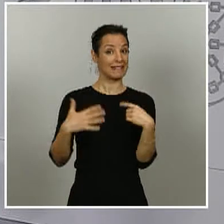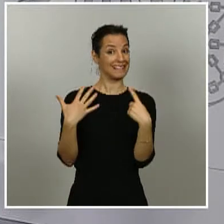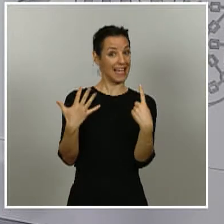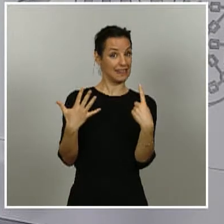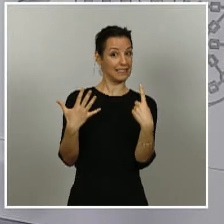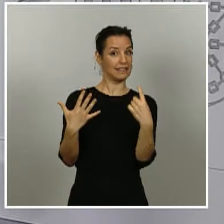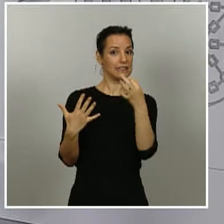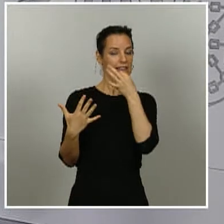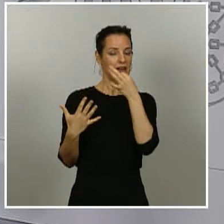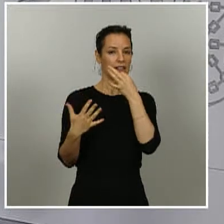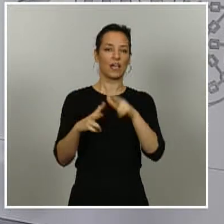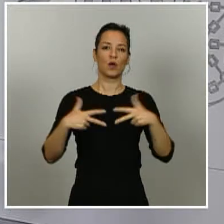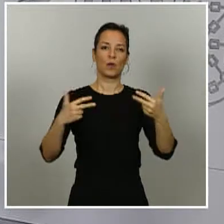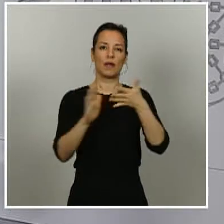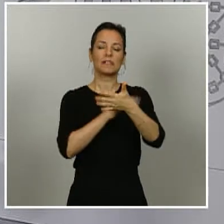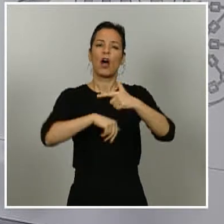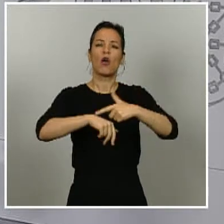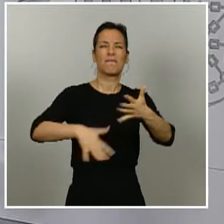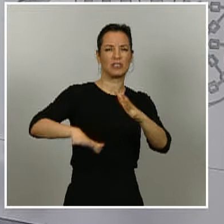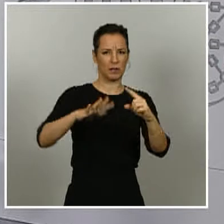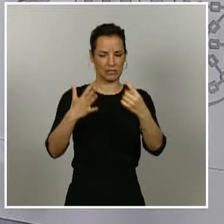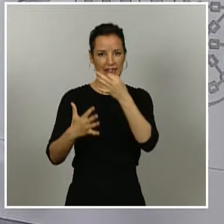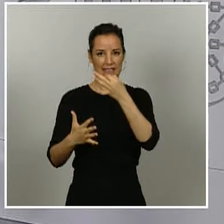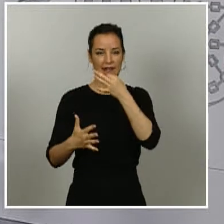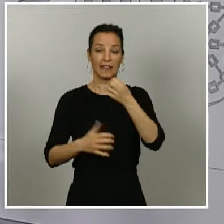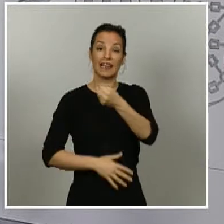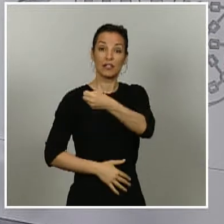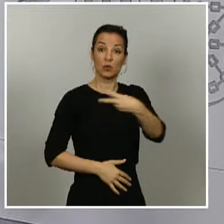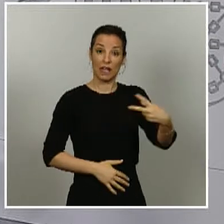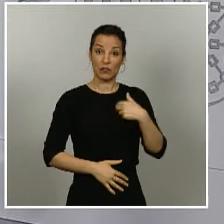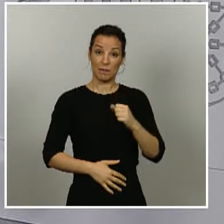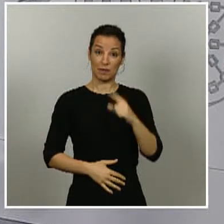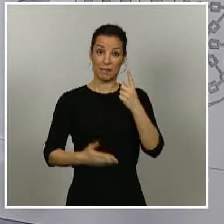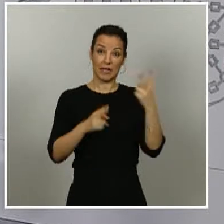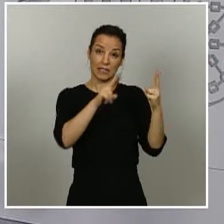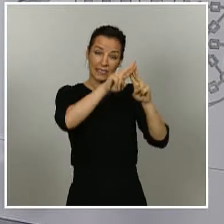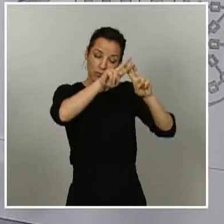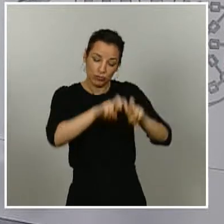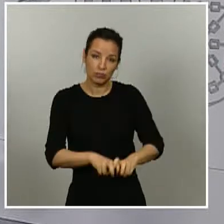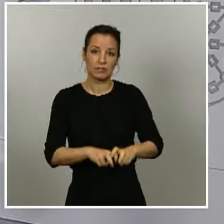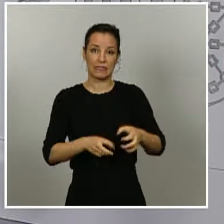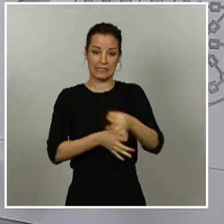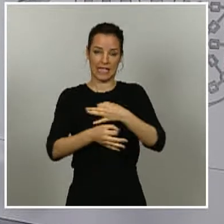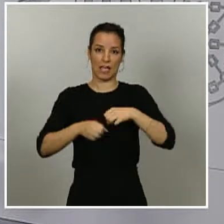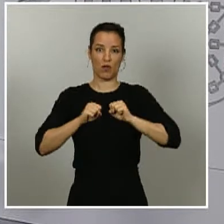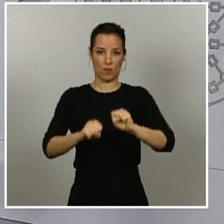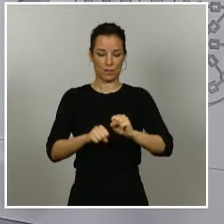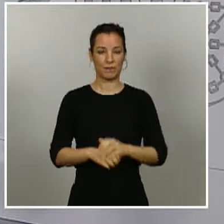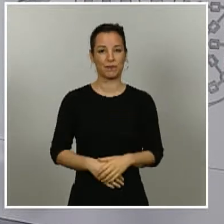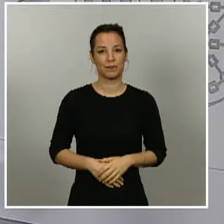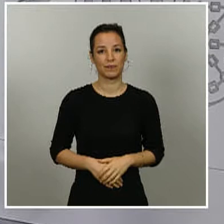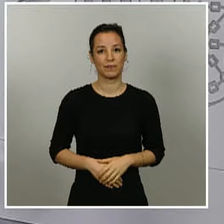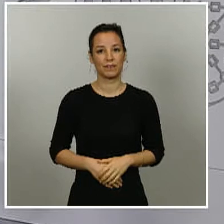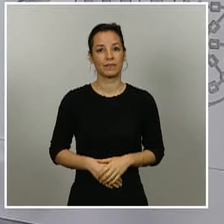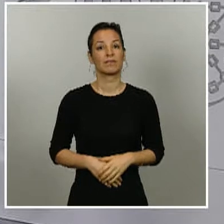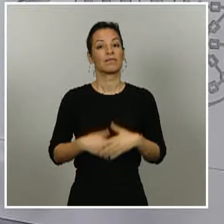rueda de prensa, hora aproximada, los resultados de esa primera oleada del estudio de seroprevalencia. Con todo ello, le formulamos